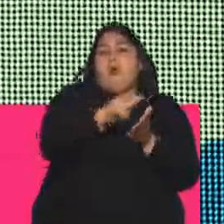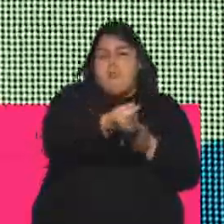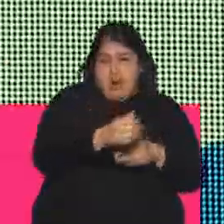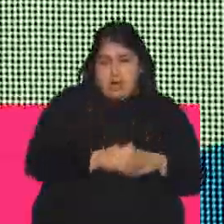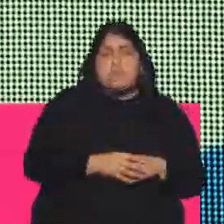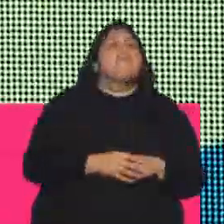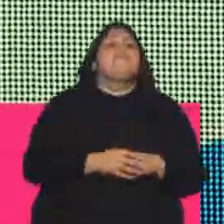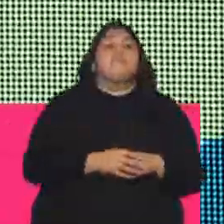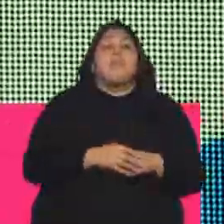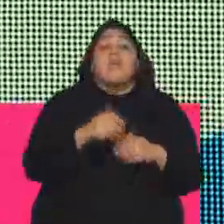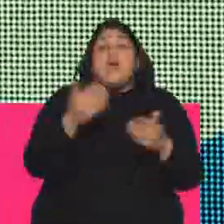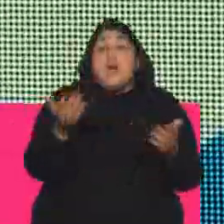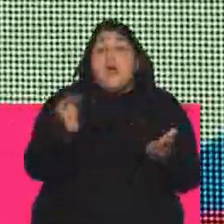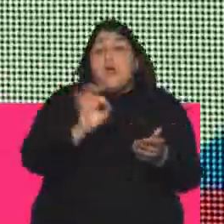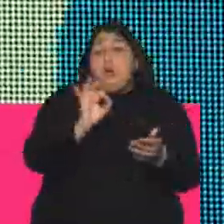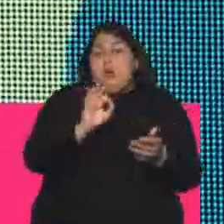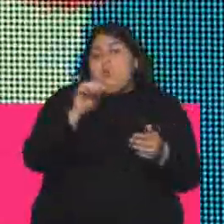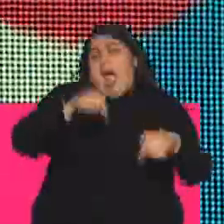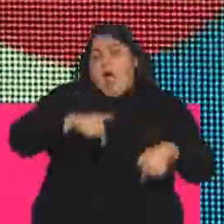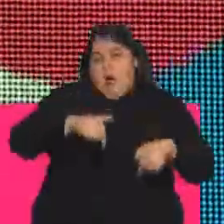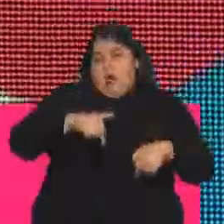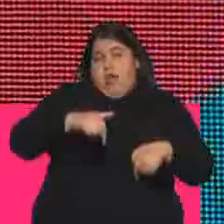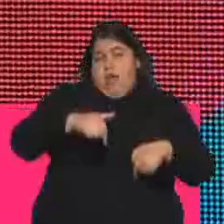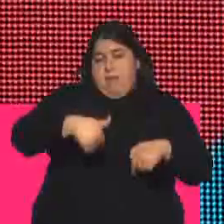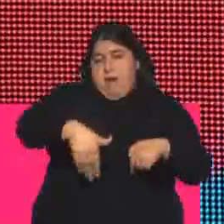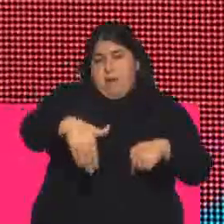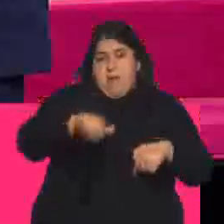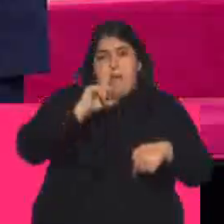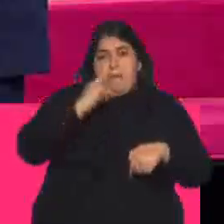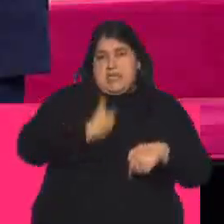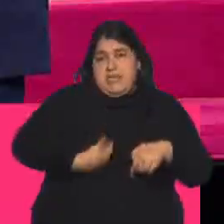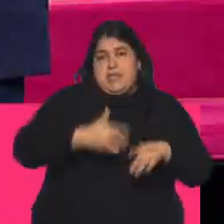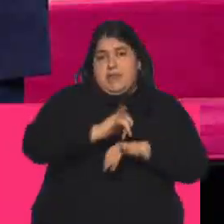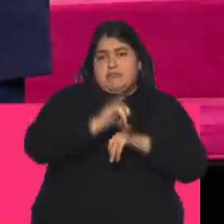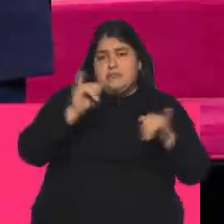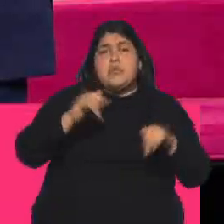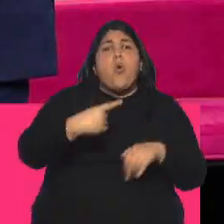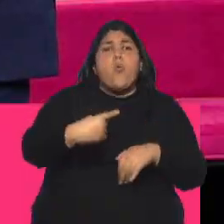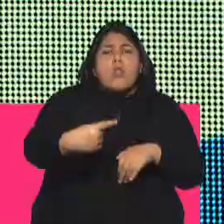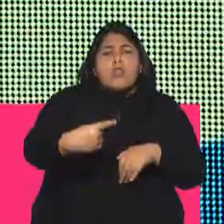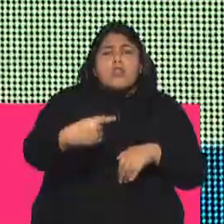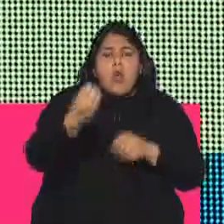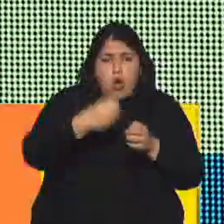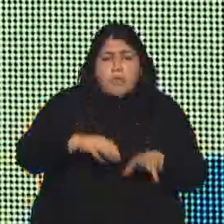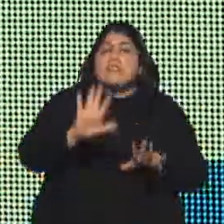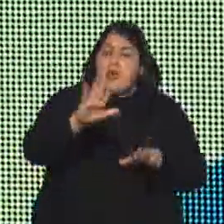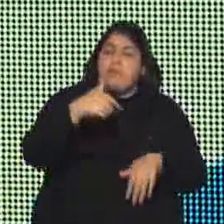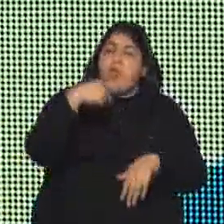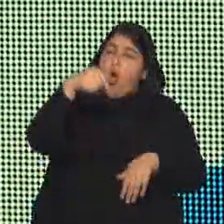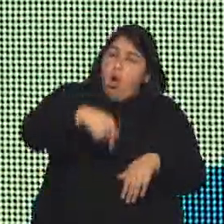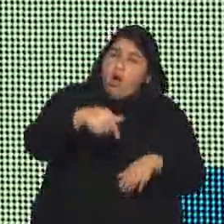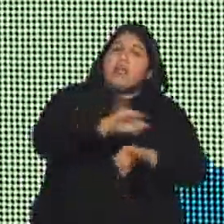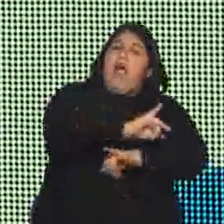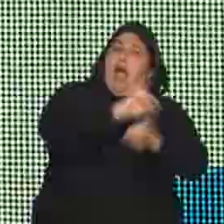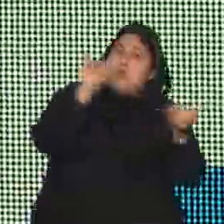porque todavía no está. Recién hoy se va a anunciar, con lo cual, a ver. ¿Cuándo empieza? ¿Se sabe ya cuándo va a empezar? Hoy es el anuncio. Hoy es